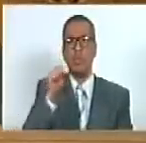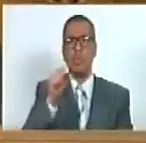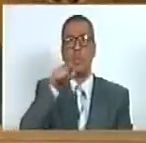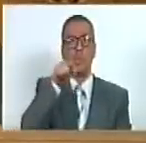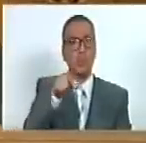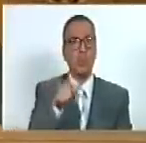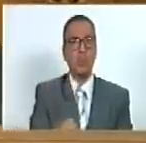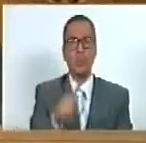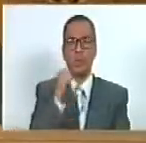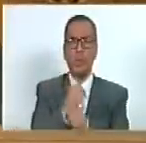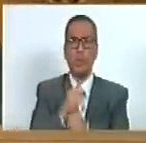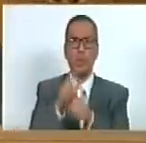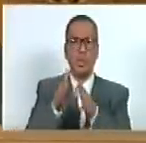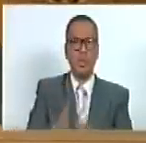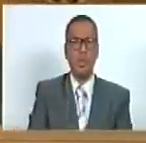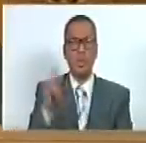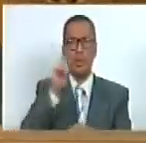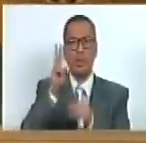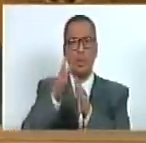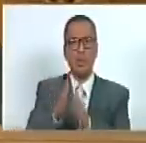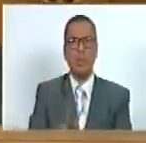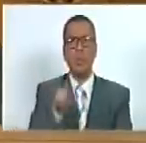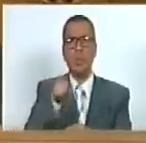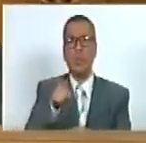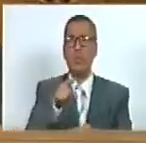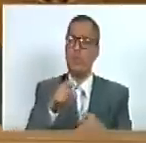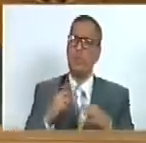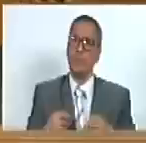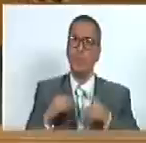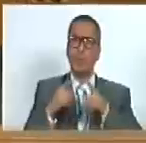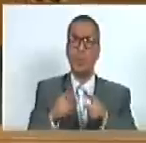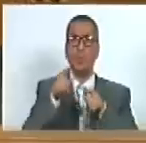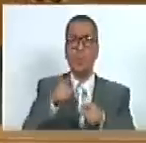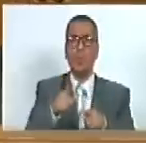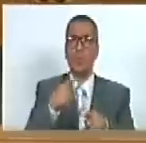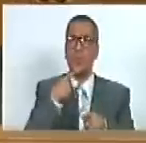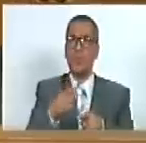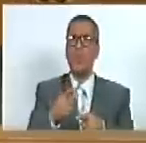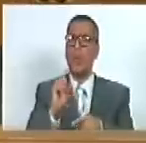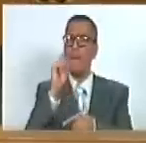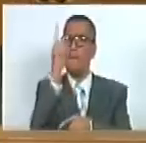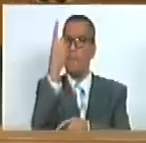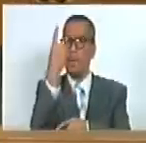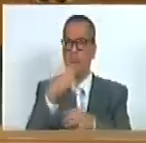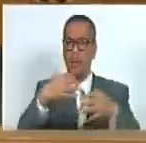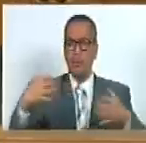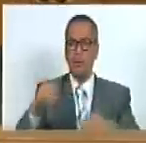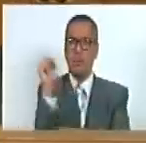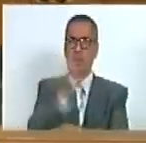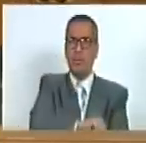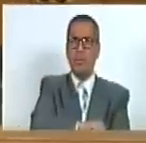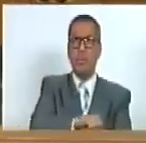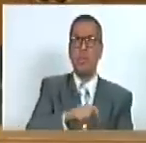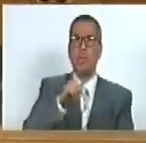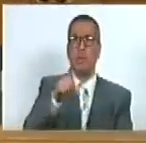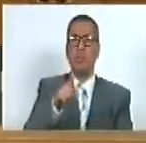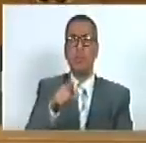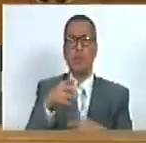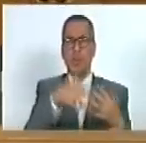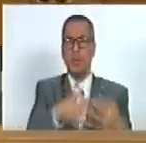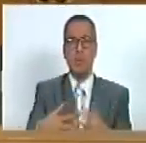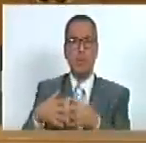Allí los trabajadores de Venezuela en ese entonces le propinan la primera gran derrota al